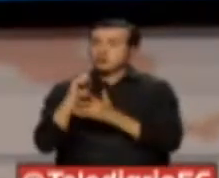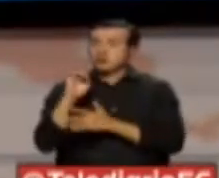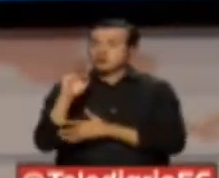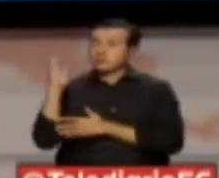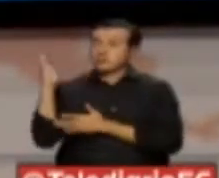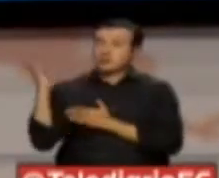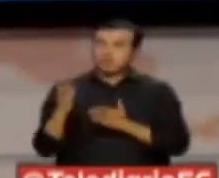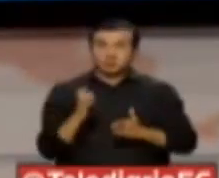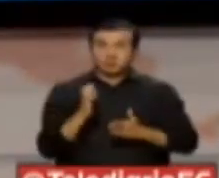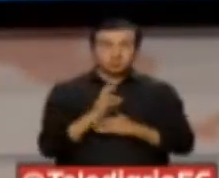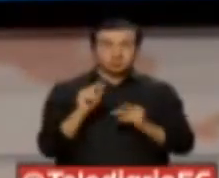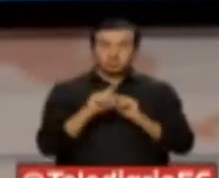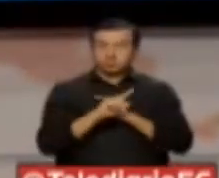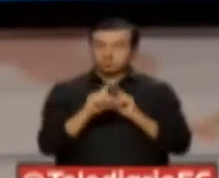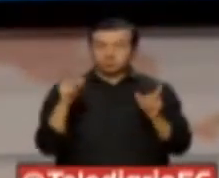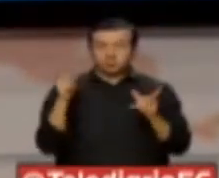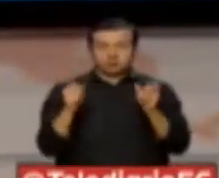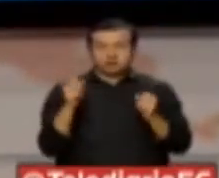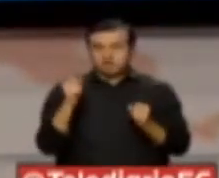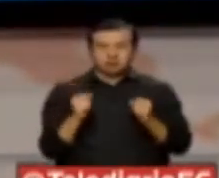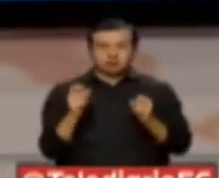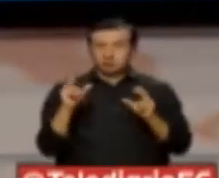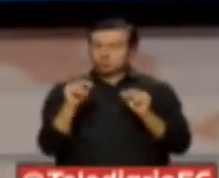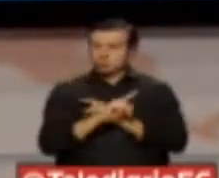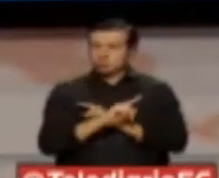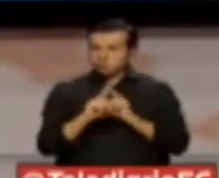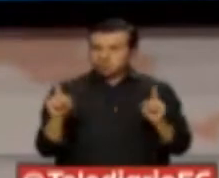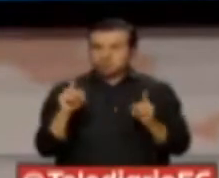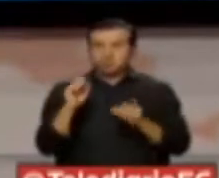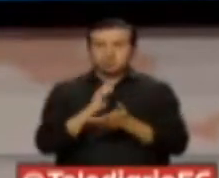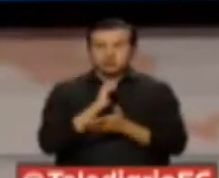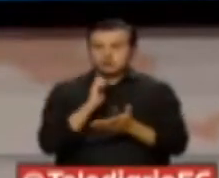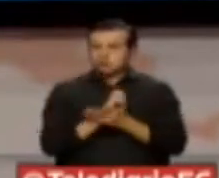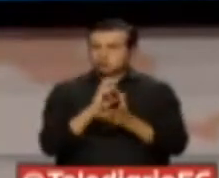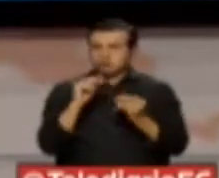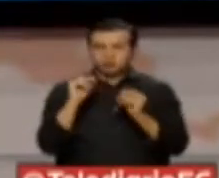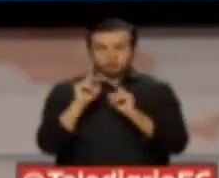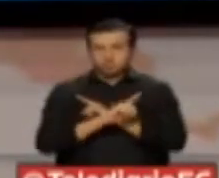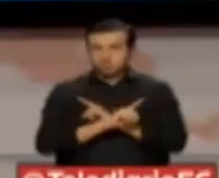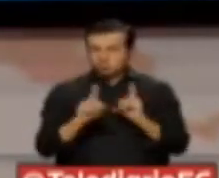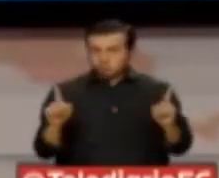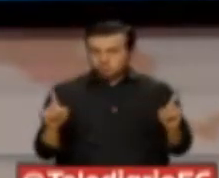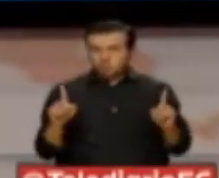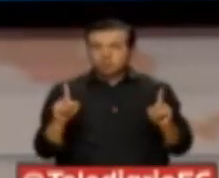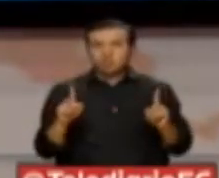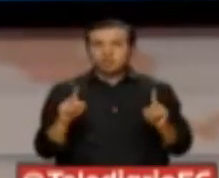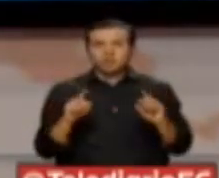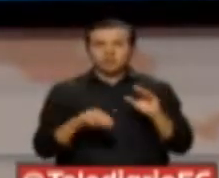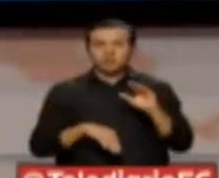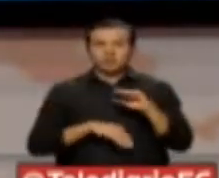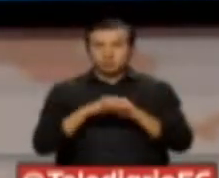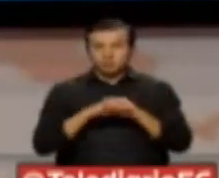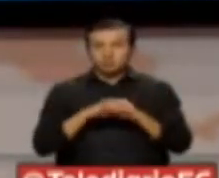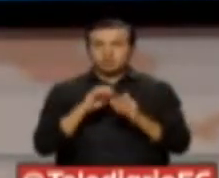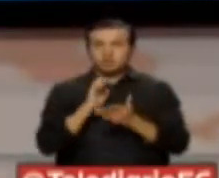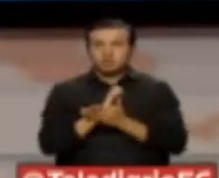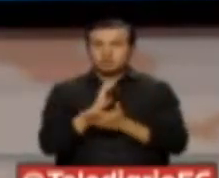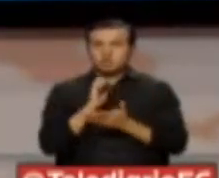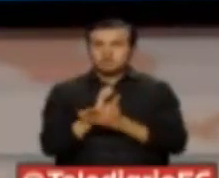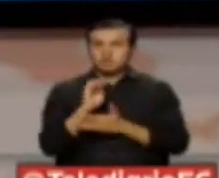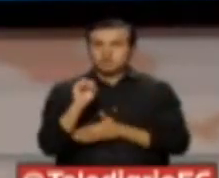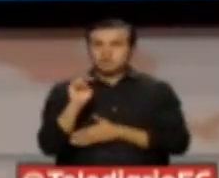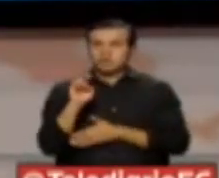al ecuador de lácteos de leche líquida de queso tierno y va a haber un cupo máximo de queso maduro